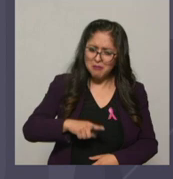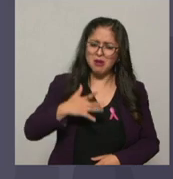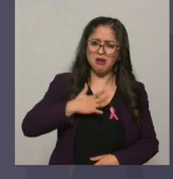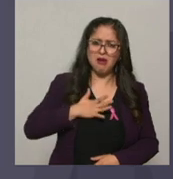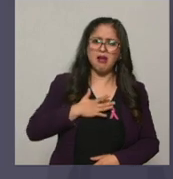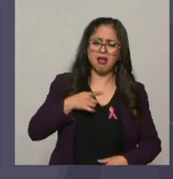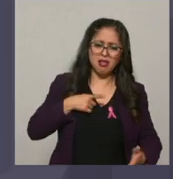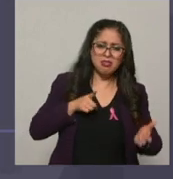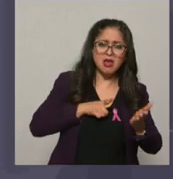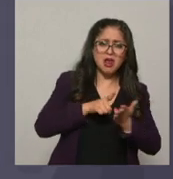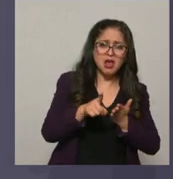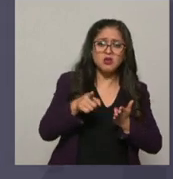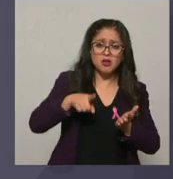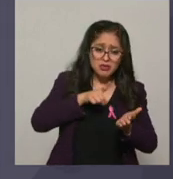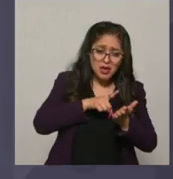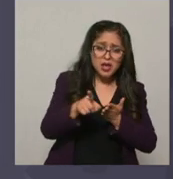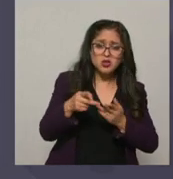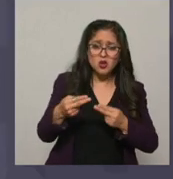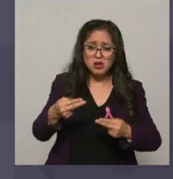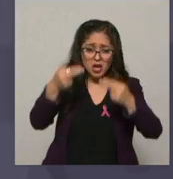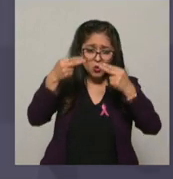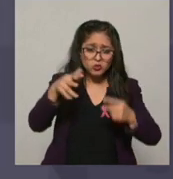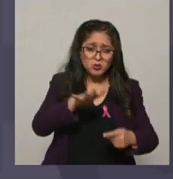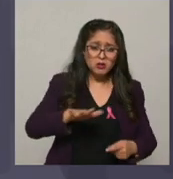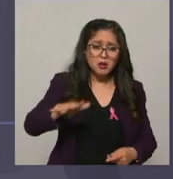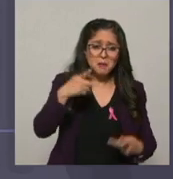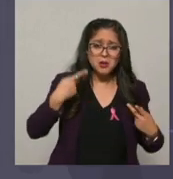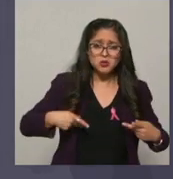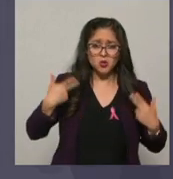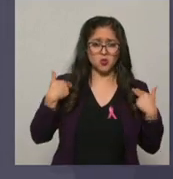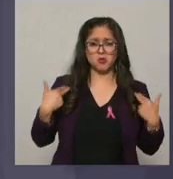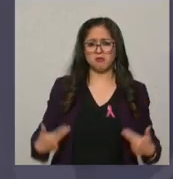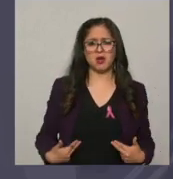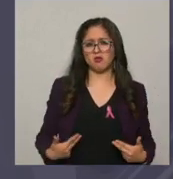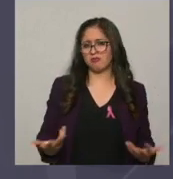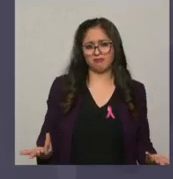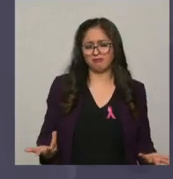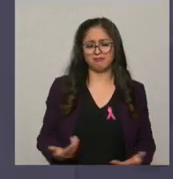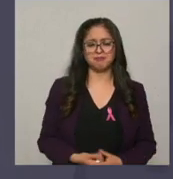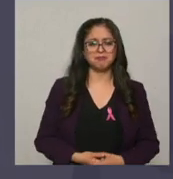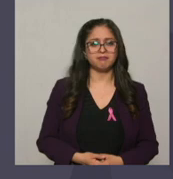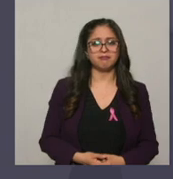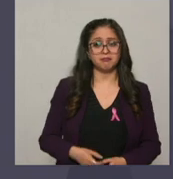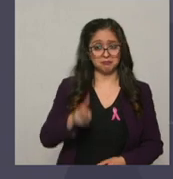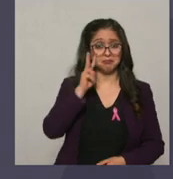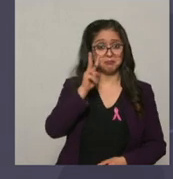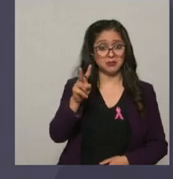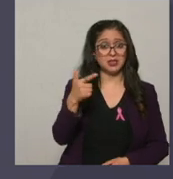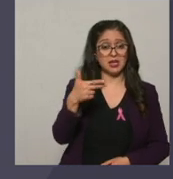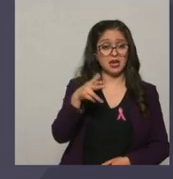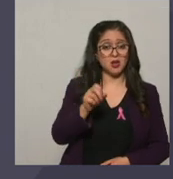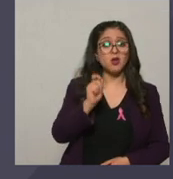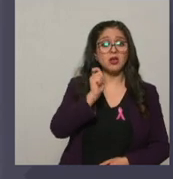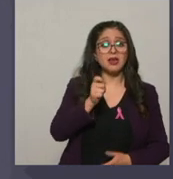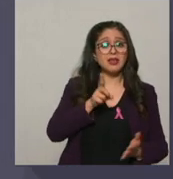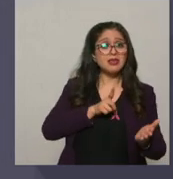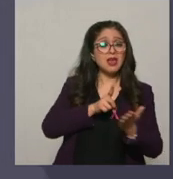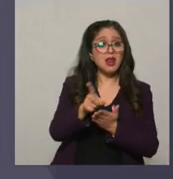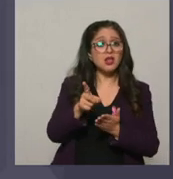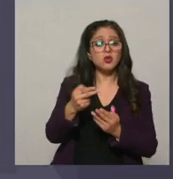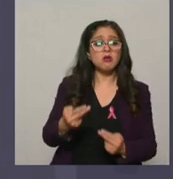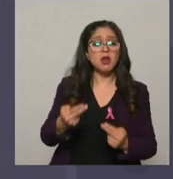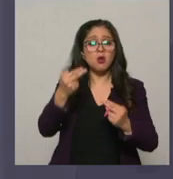no son negociables para ningún ser humano. Gerardo, ya estás escuchando a Kenia lo que dice, los derechos no son negociables y esta ley